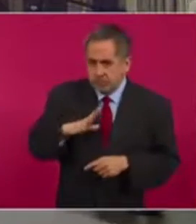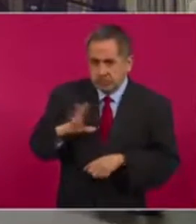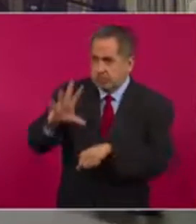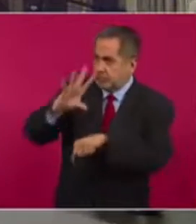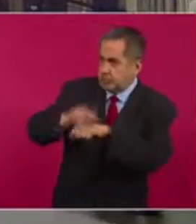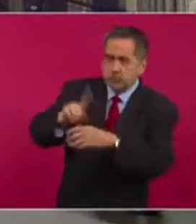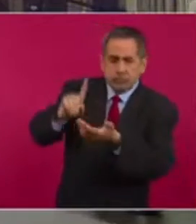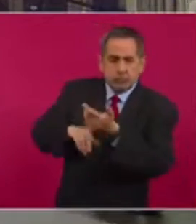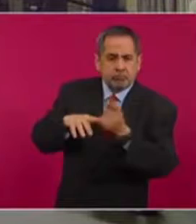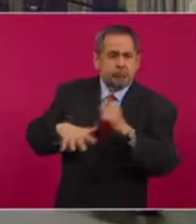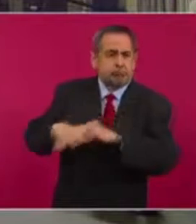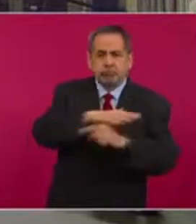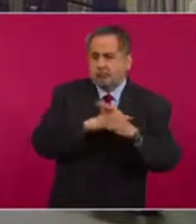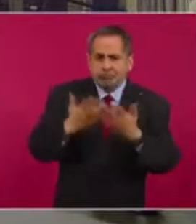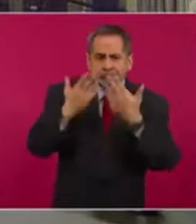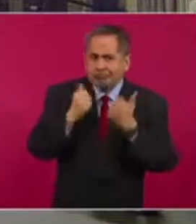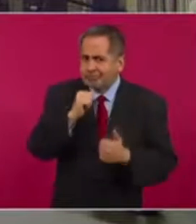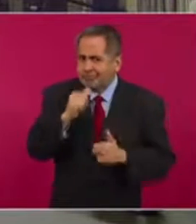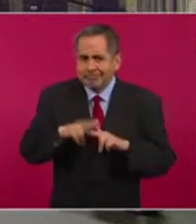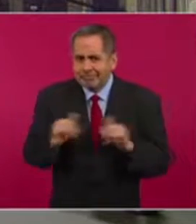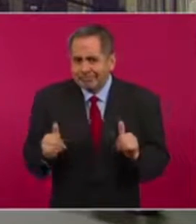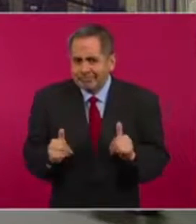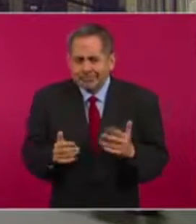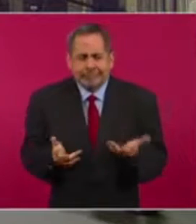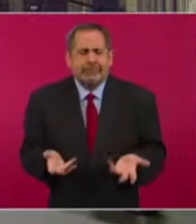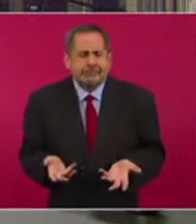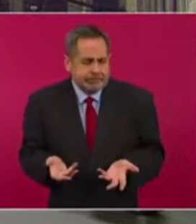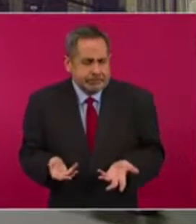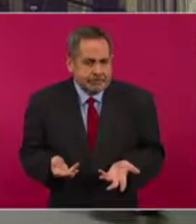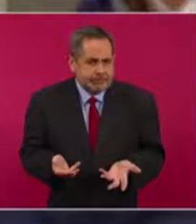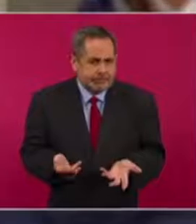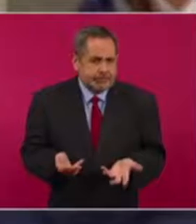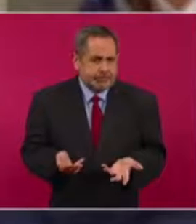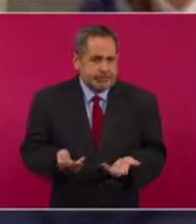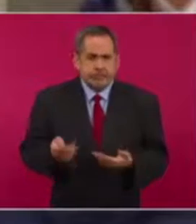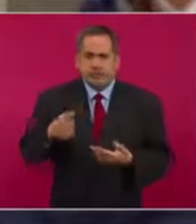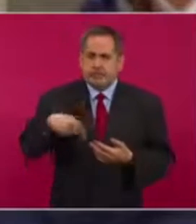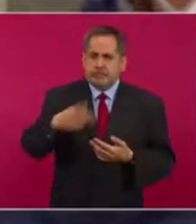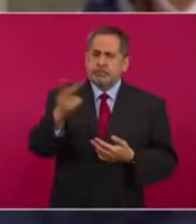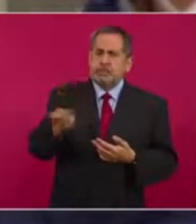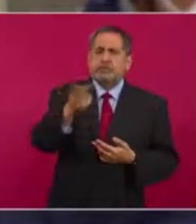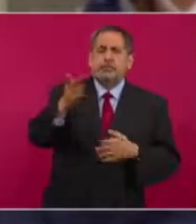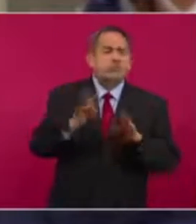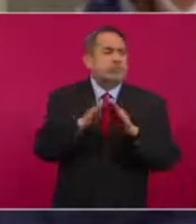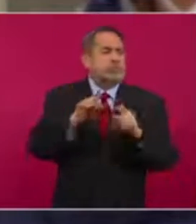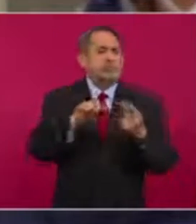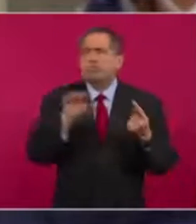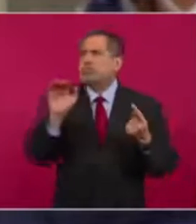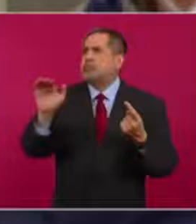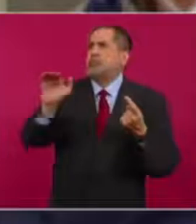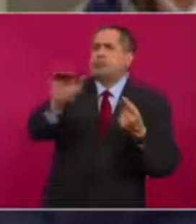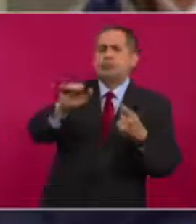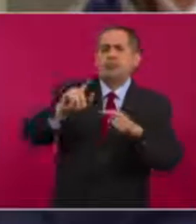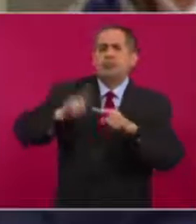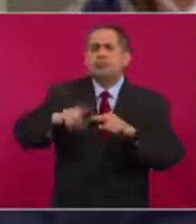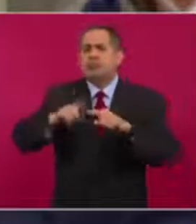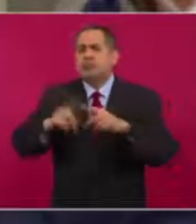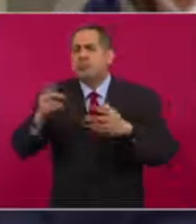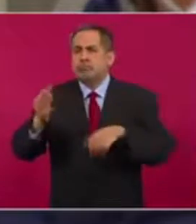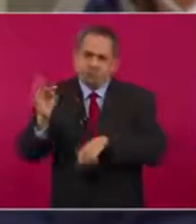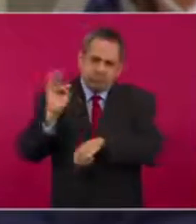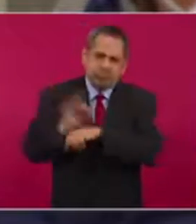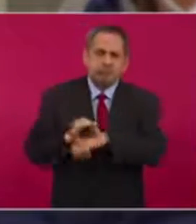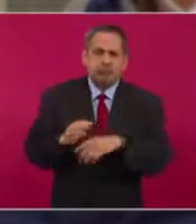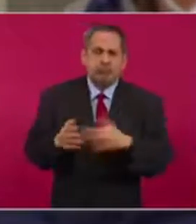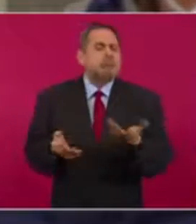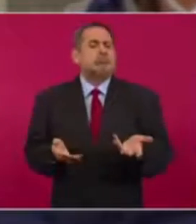permisos ambientales. Entonces, quieren preguntar a qué otras instancias tienen que recurrir y